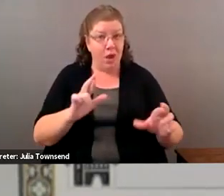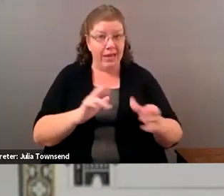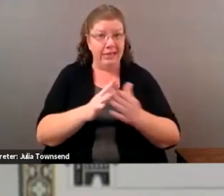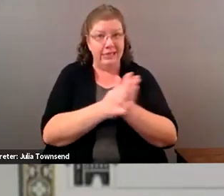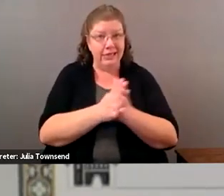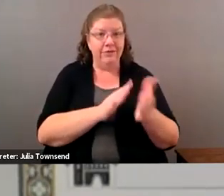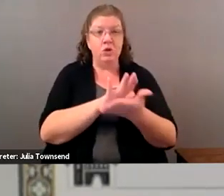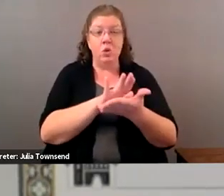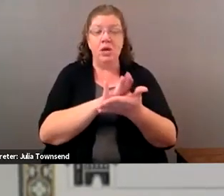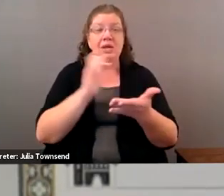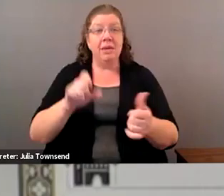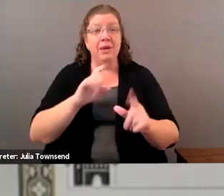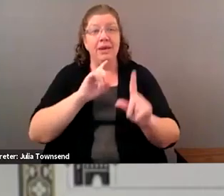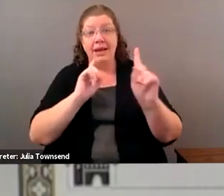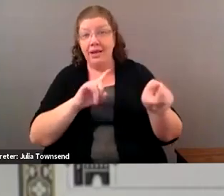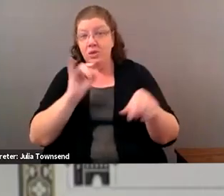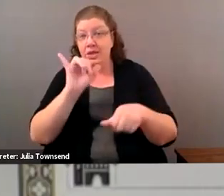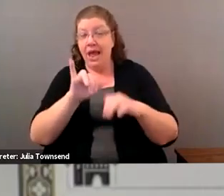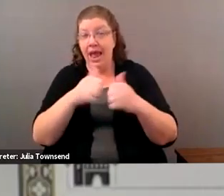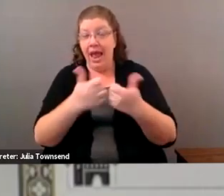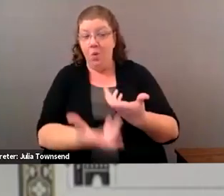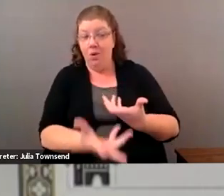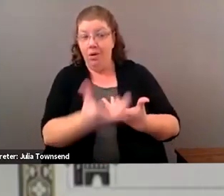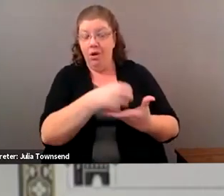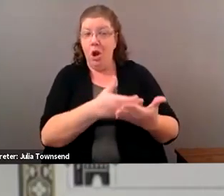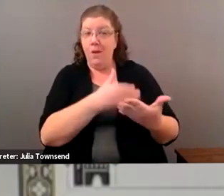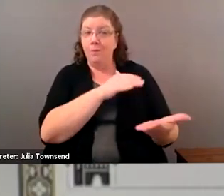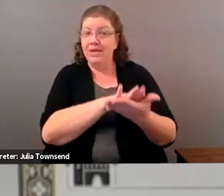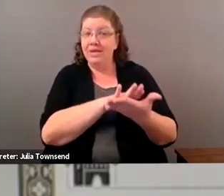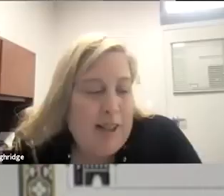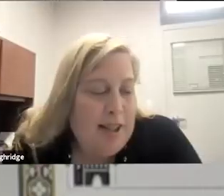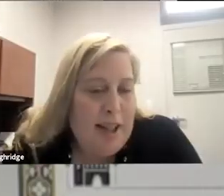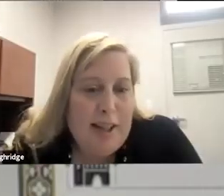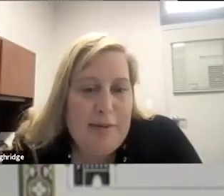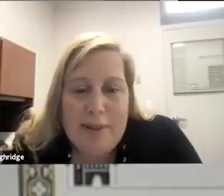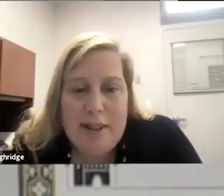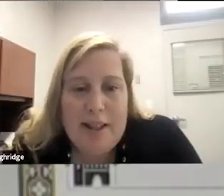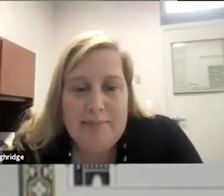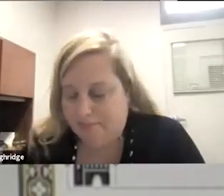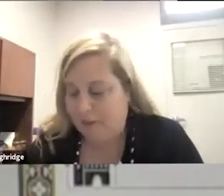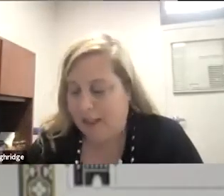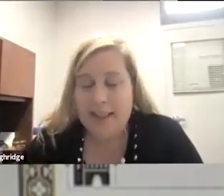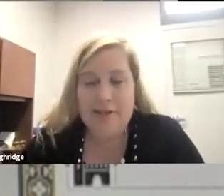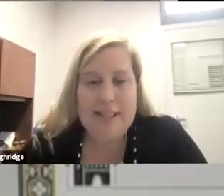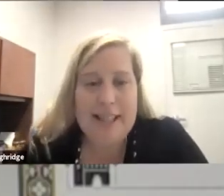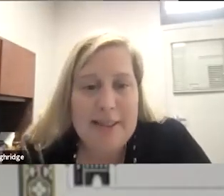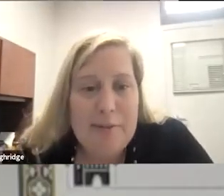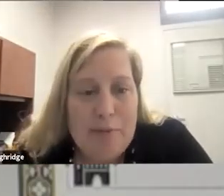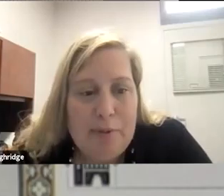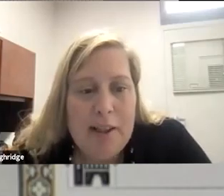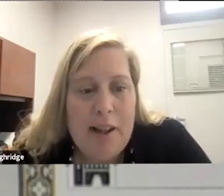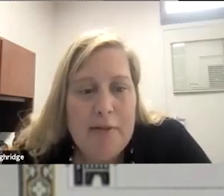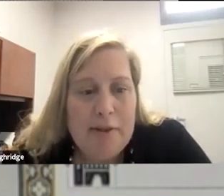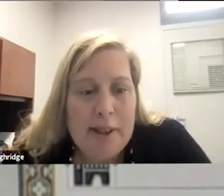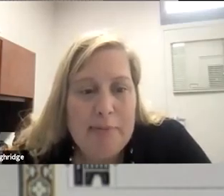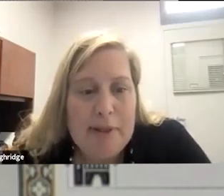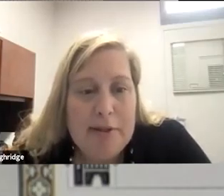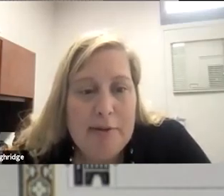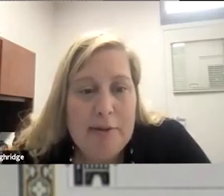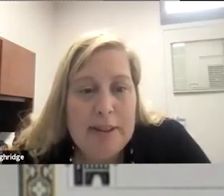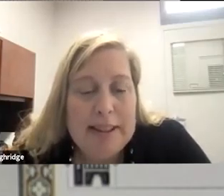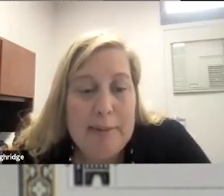alguien pudiese atender esto respecto a cómo estamos participando a los niños de preescolar es de chicle yo puedo hablar de esto